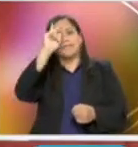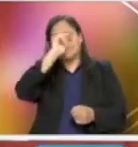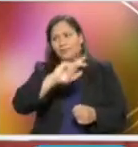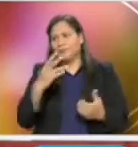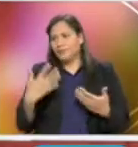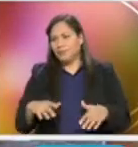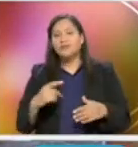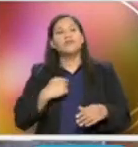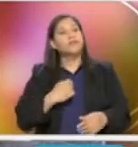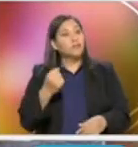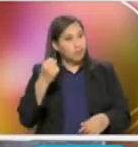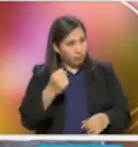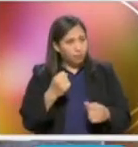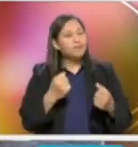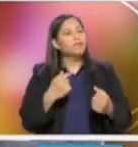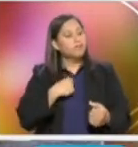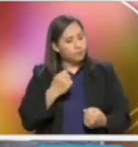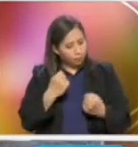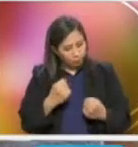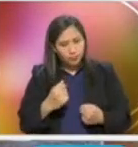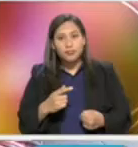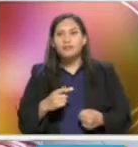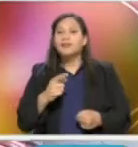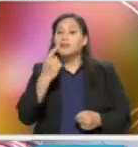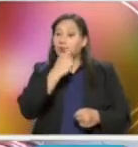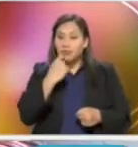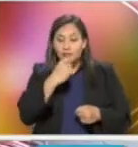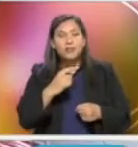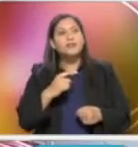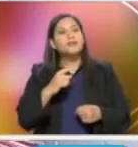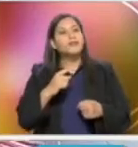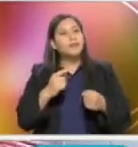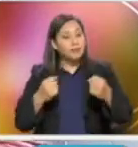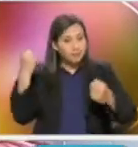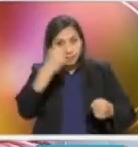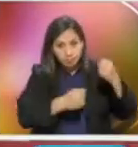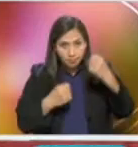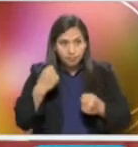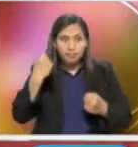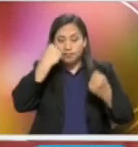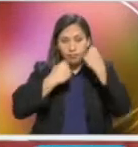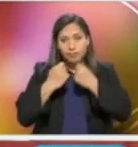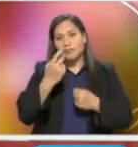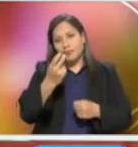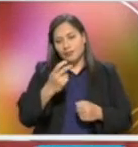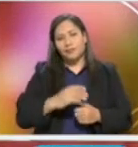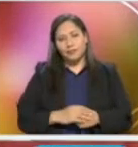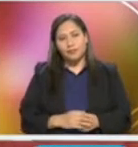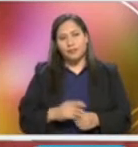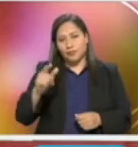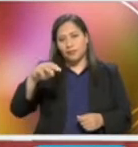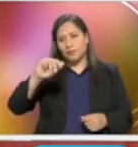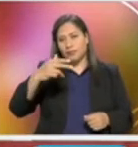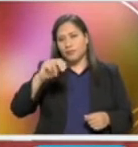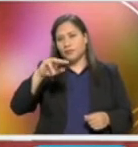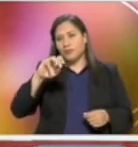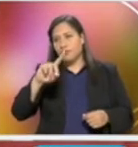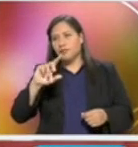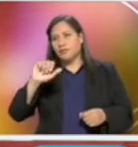decirle, te voy a noquear y lo noqueaba. Te dejaba con la boca cerrada. Entonces, eso era lo que tenía Muhammad Ali,